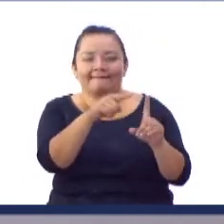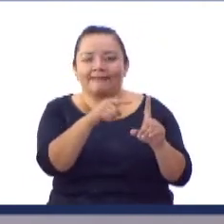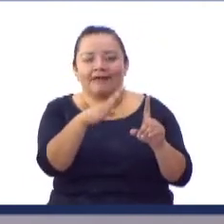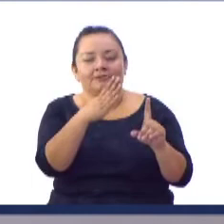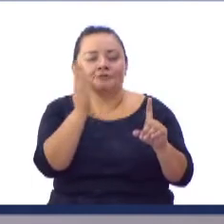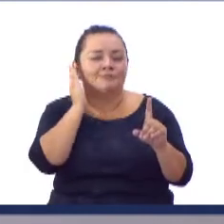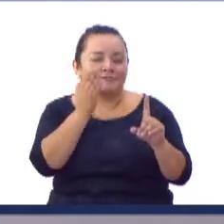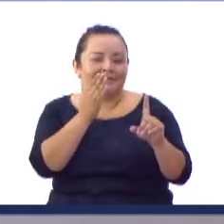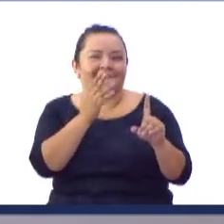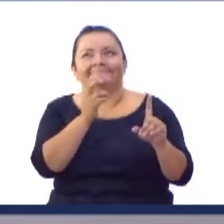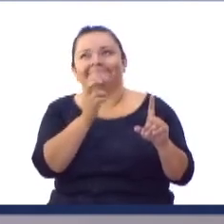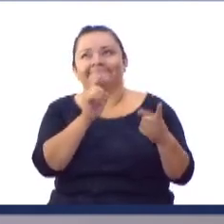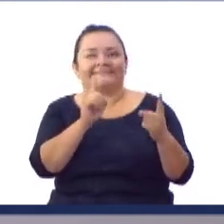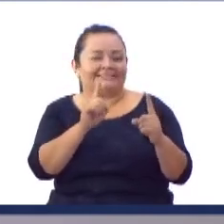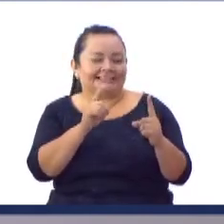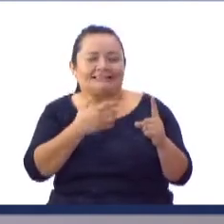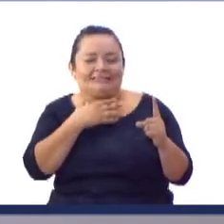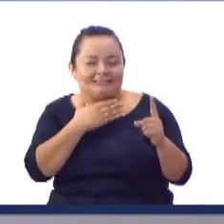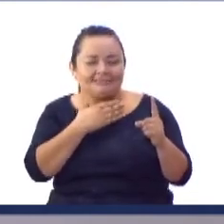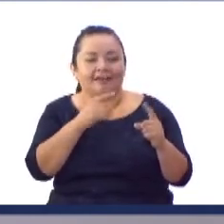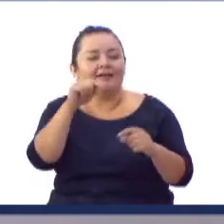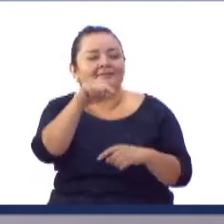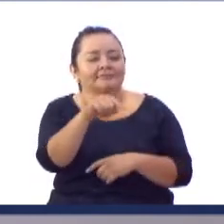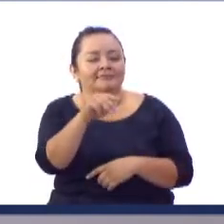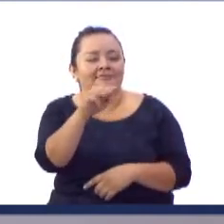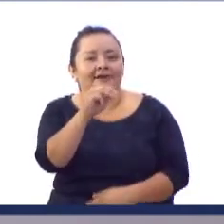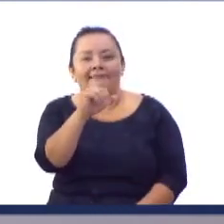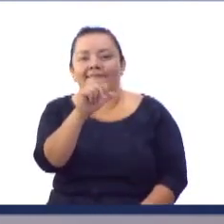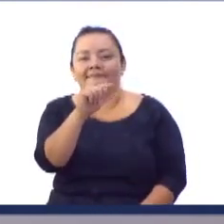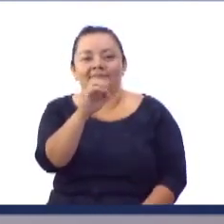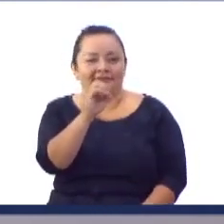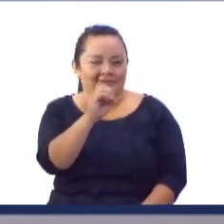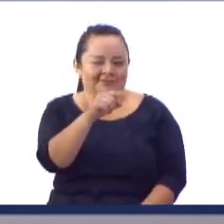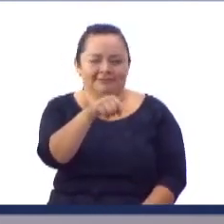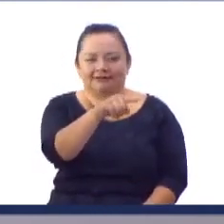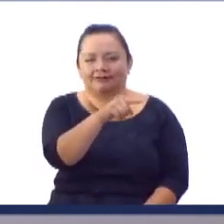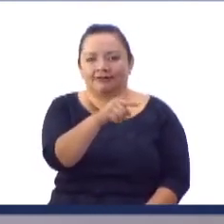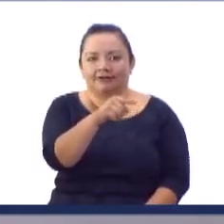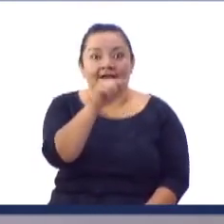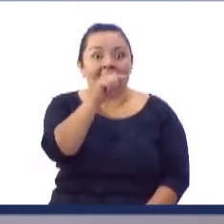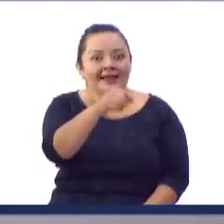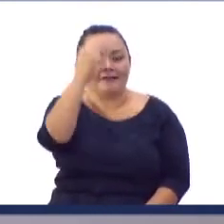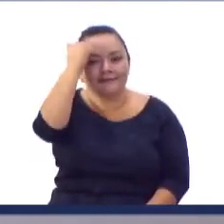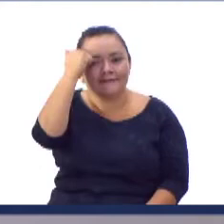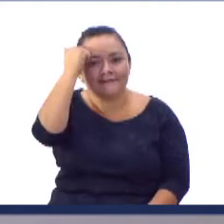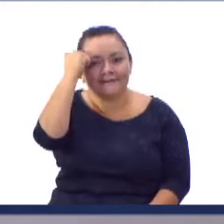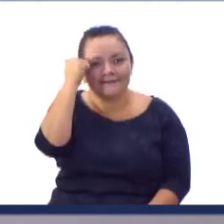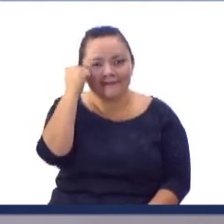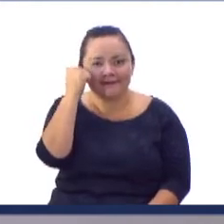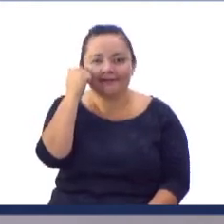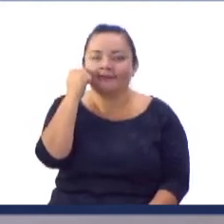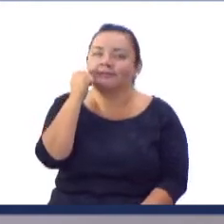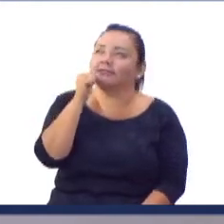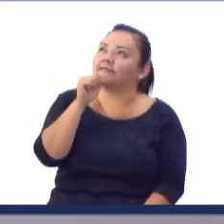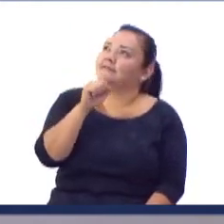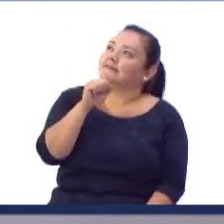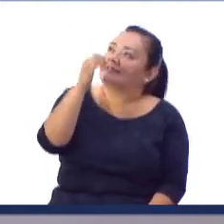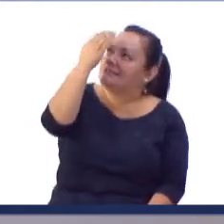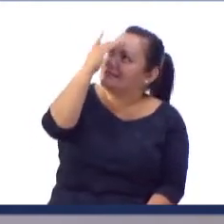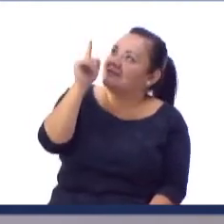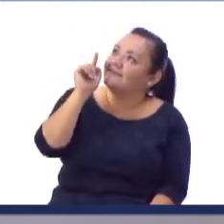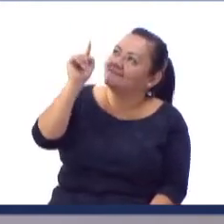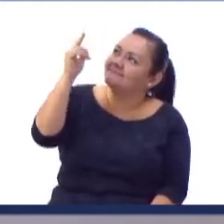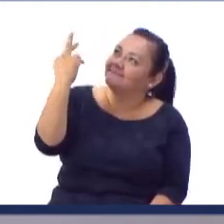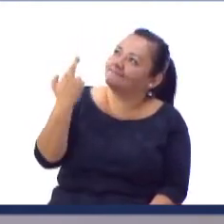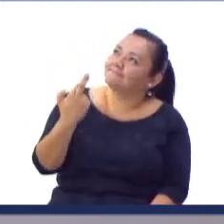de pedrito vea este voy dejando mate o no estos aprendieron y conocieron de que tu eres